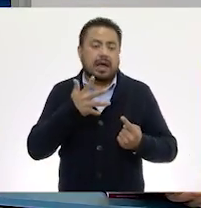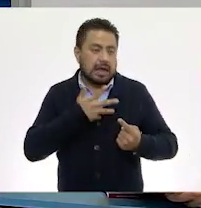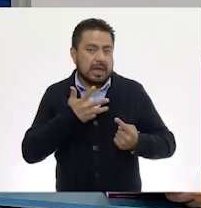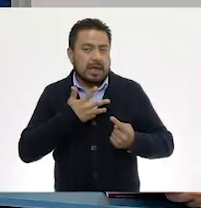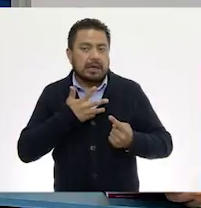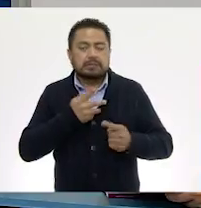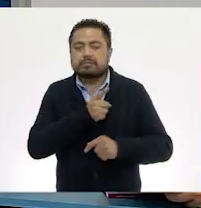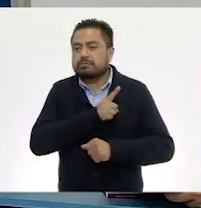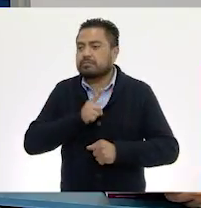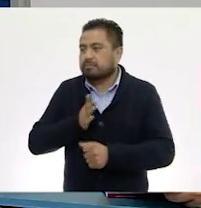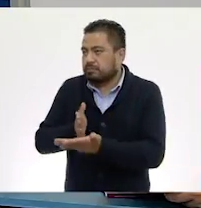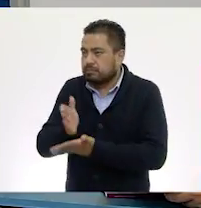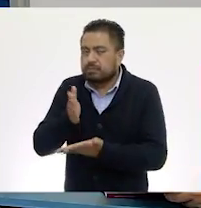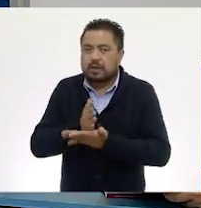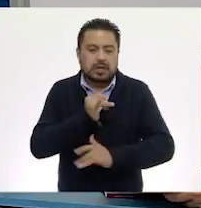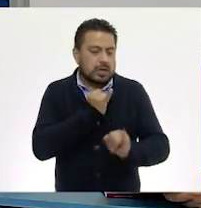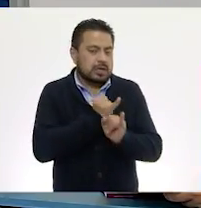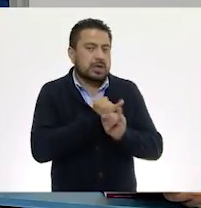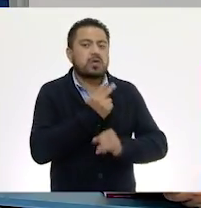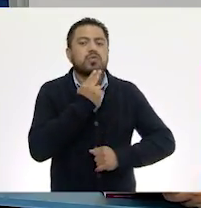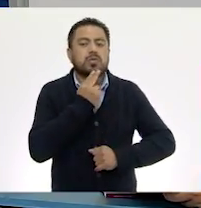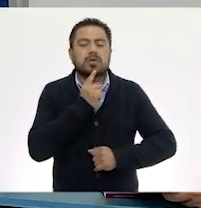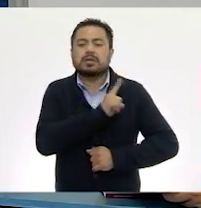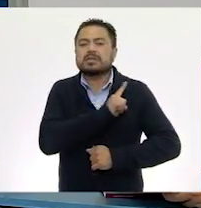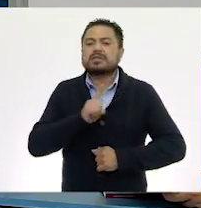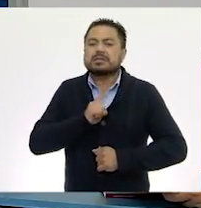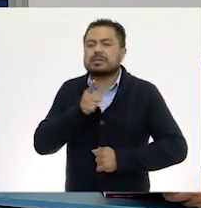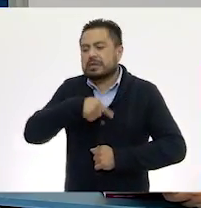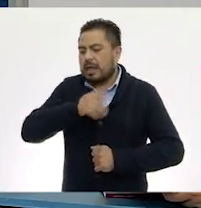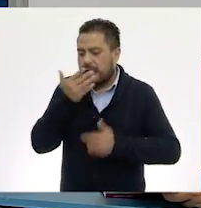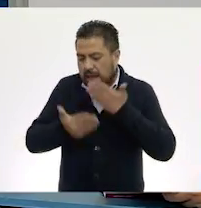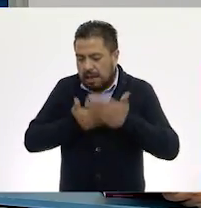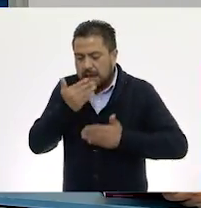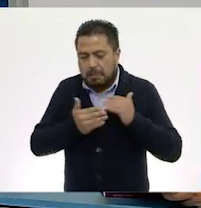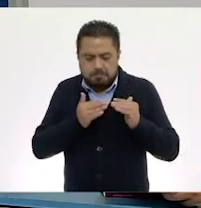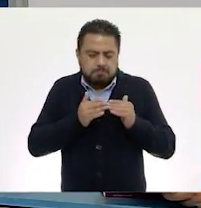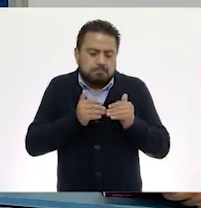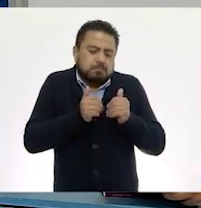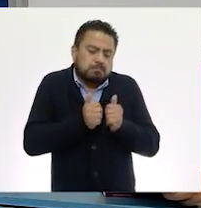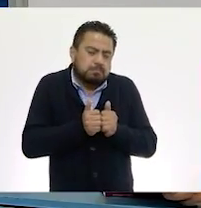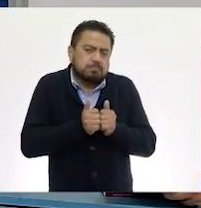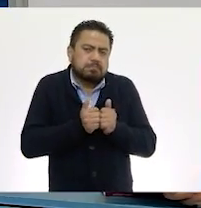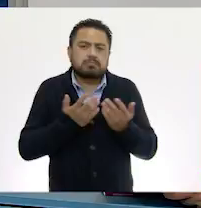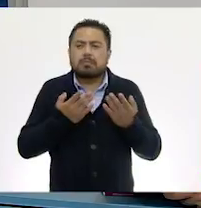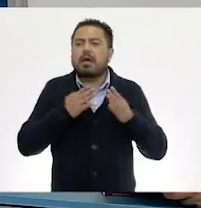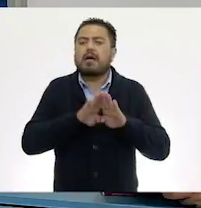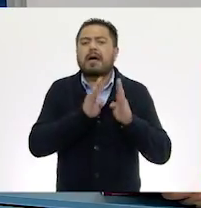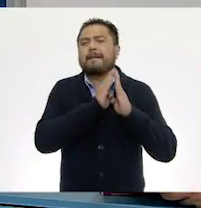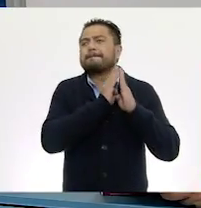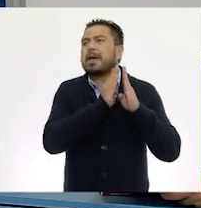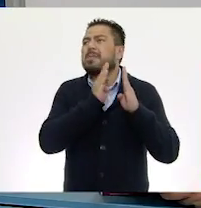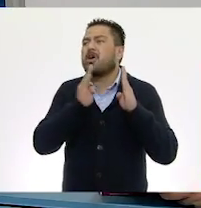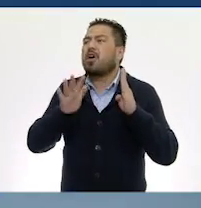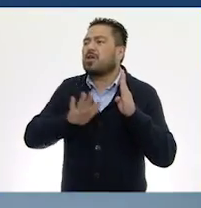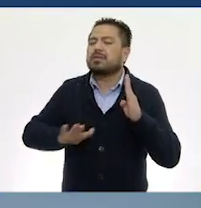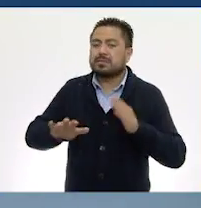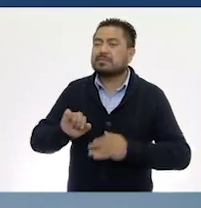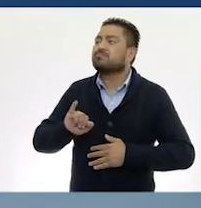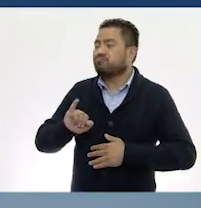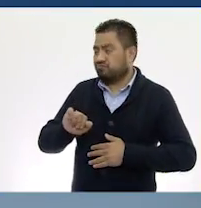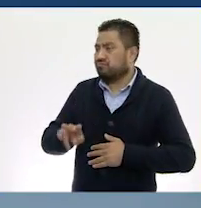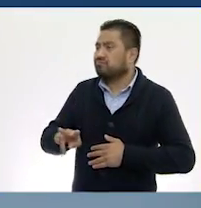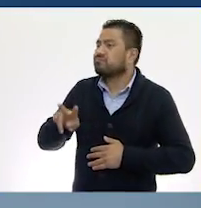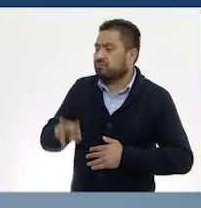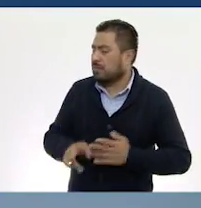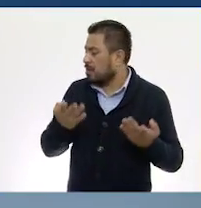que recurrir al uso del Internet debido a que estudian desde casa y están cerradas las bibliotecas. Ay, sí es cierto,